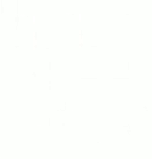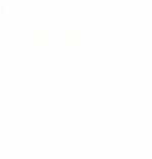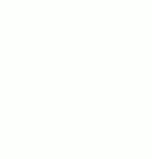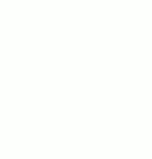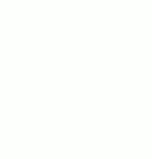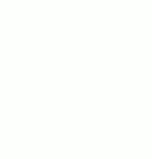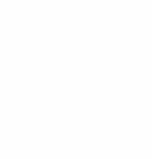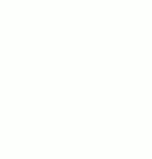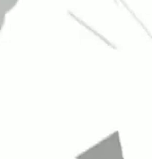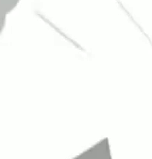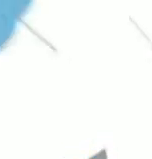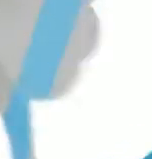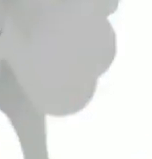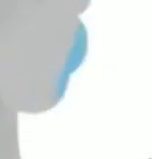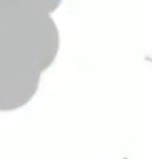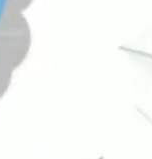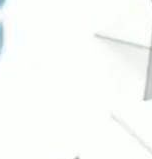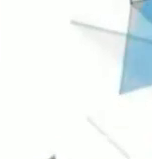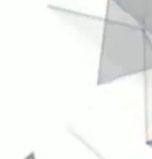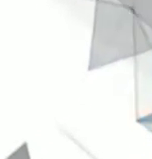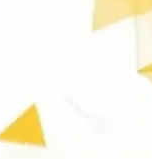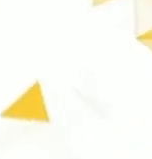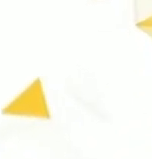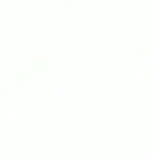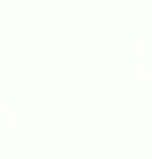tu país.